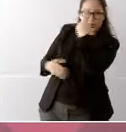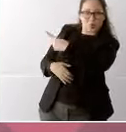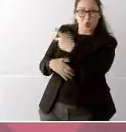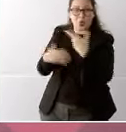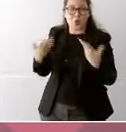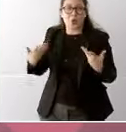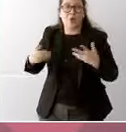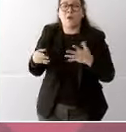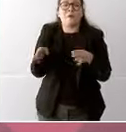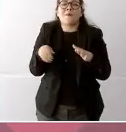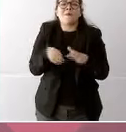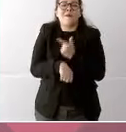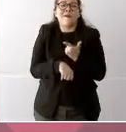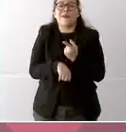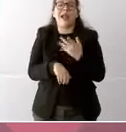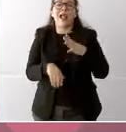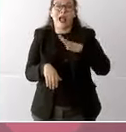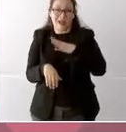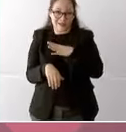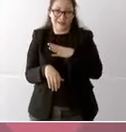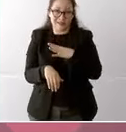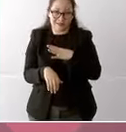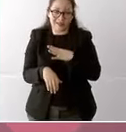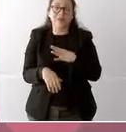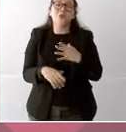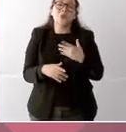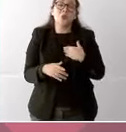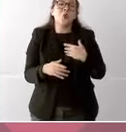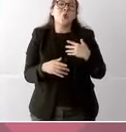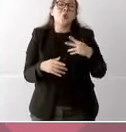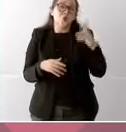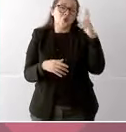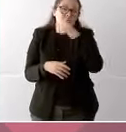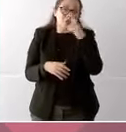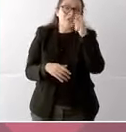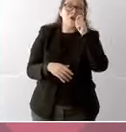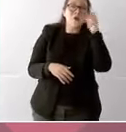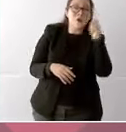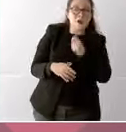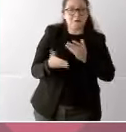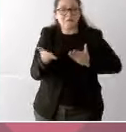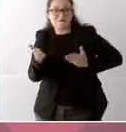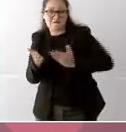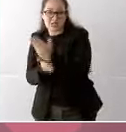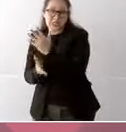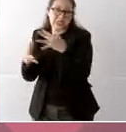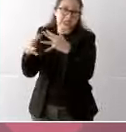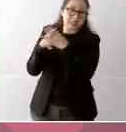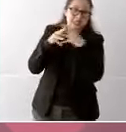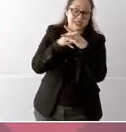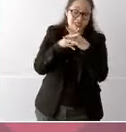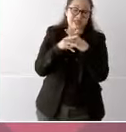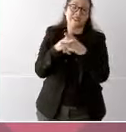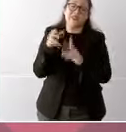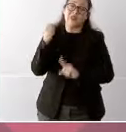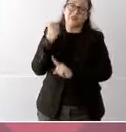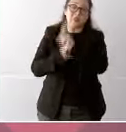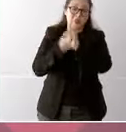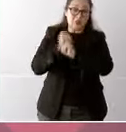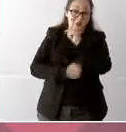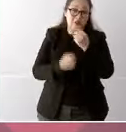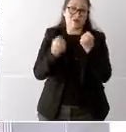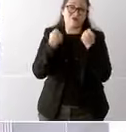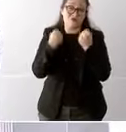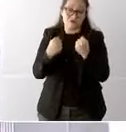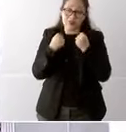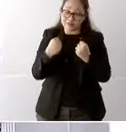generada con la guerra, con la intervención o la invasión de Rusia a Ucrania, hay problemas